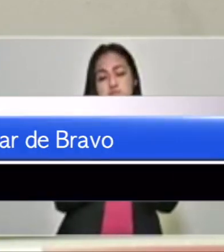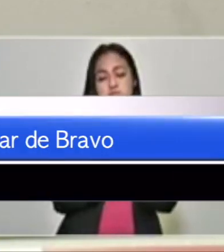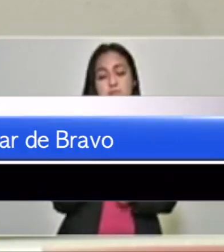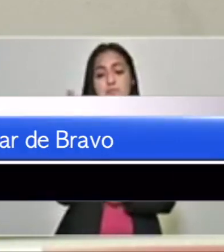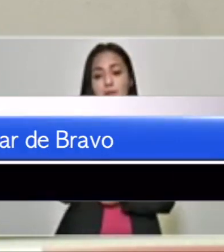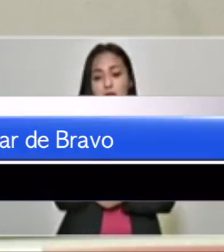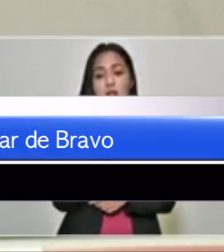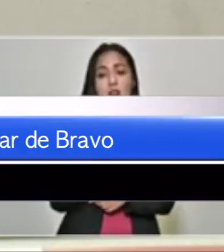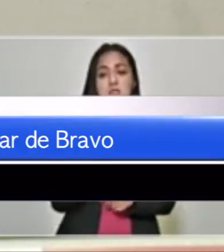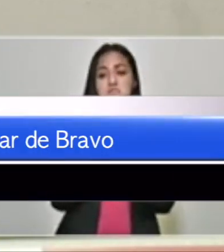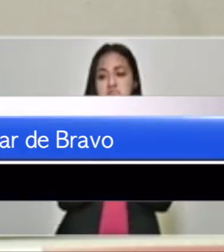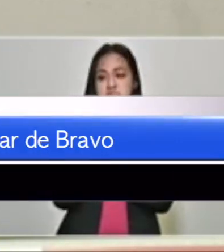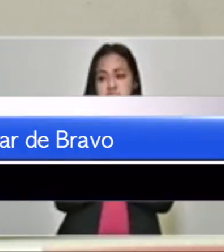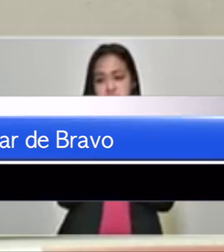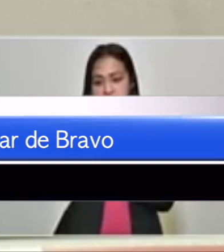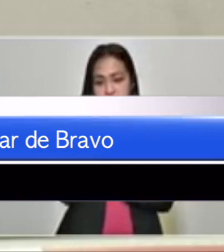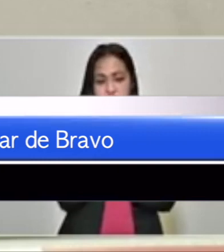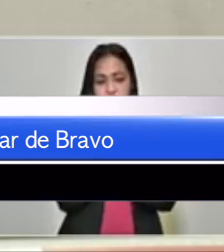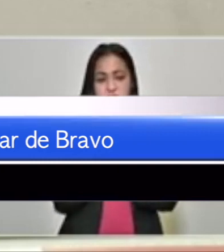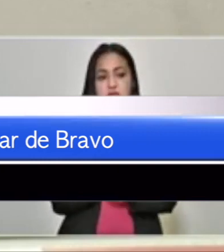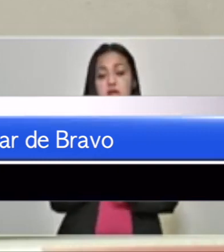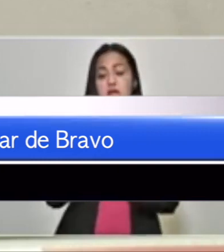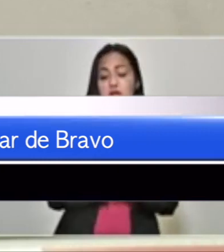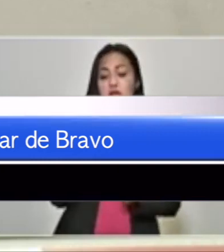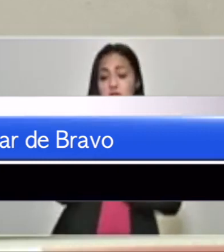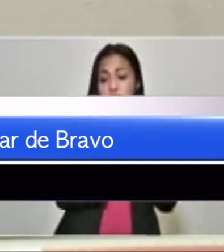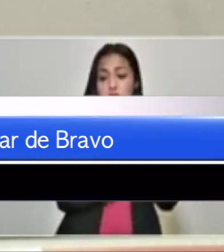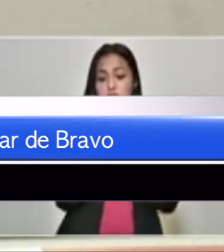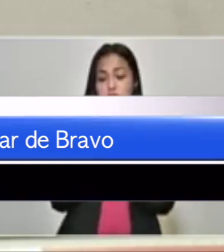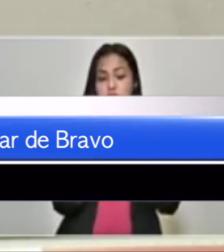construcción de varios de ellos generó